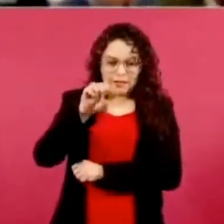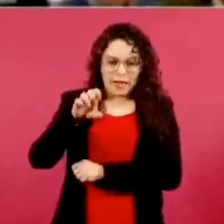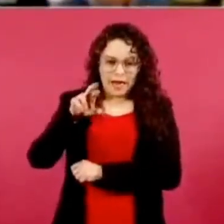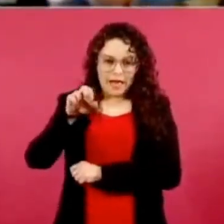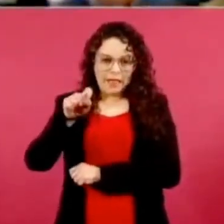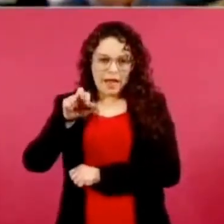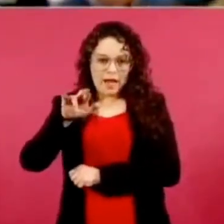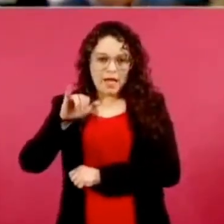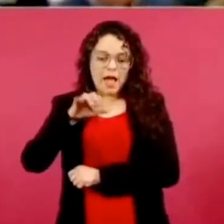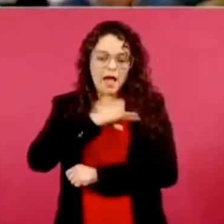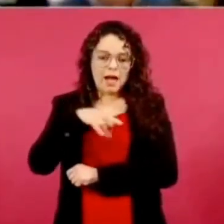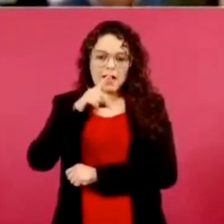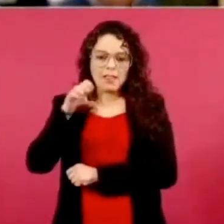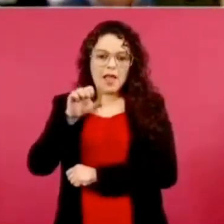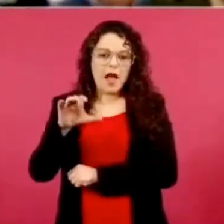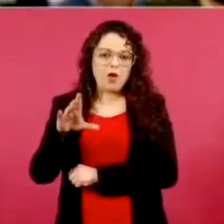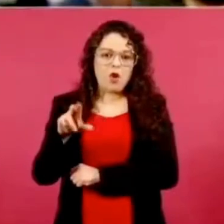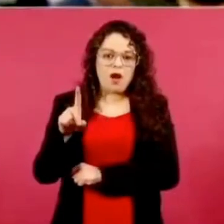su antecesor